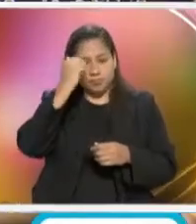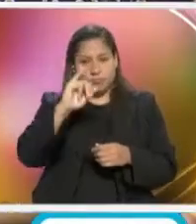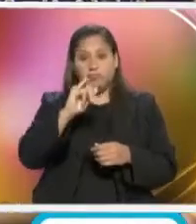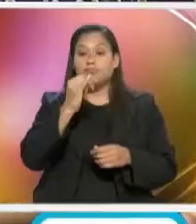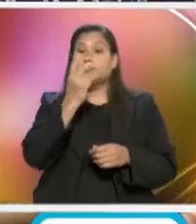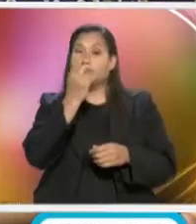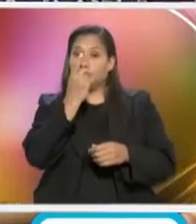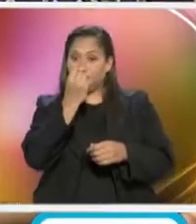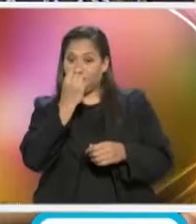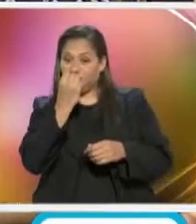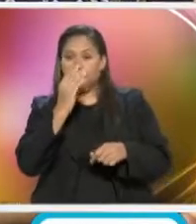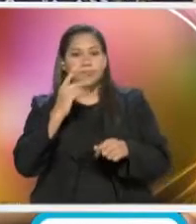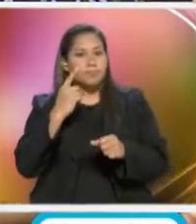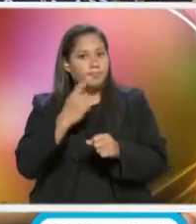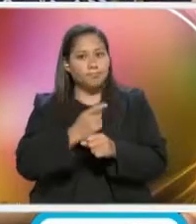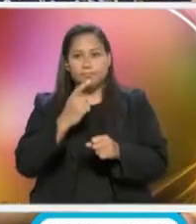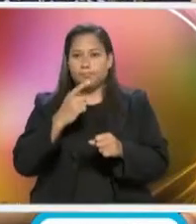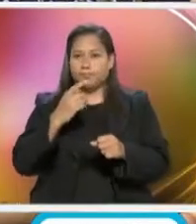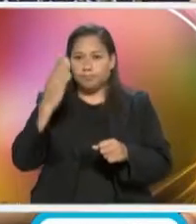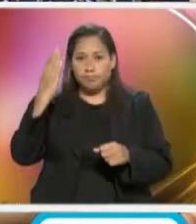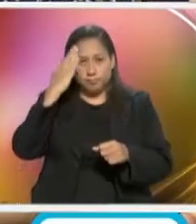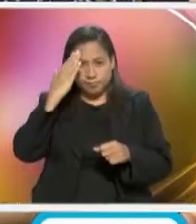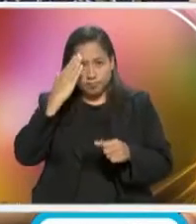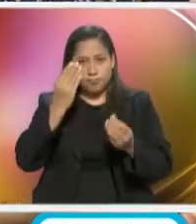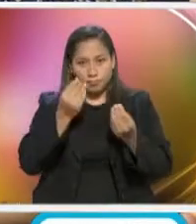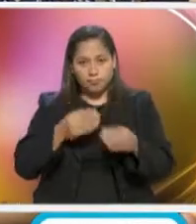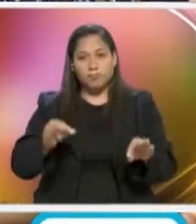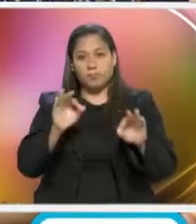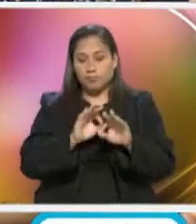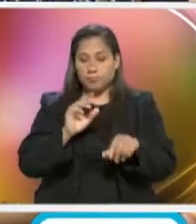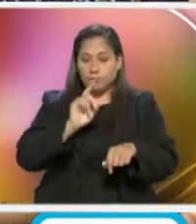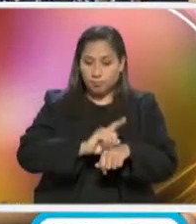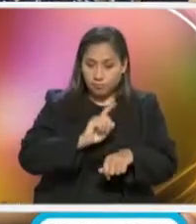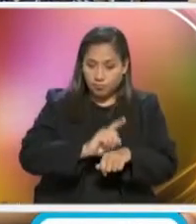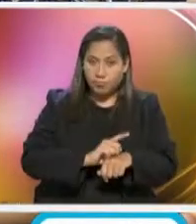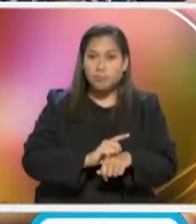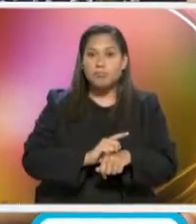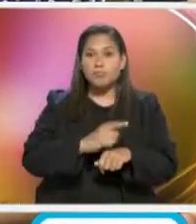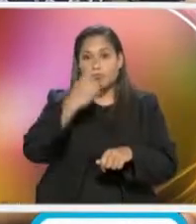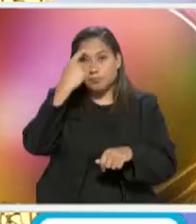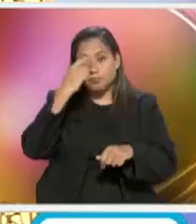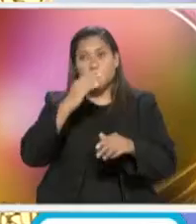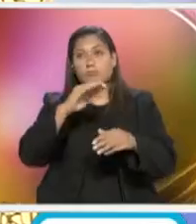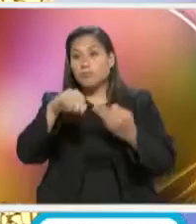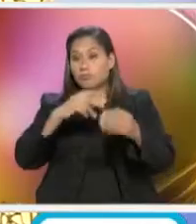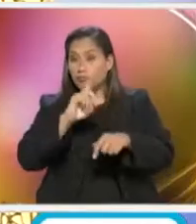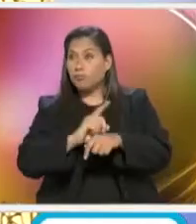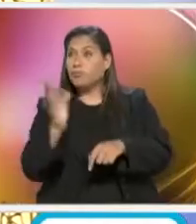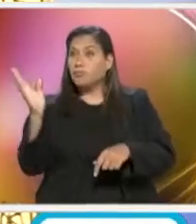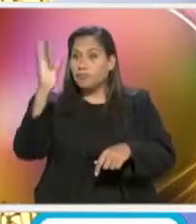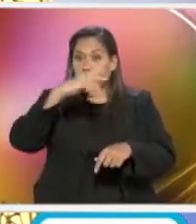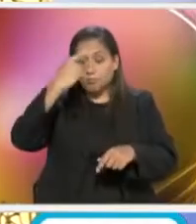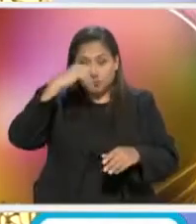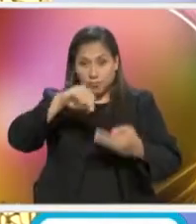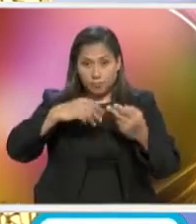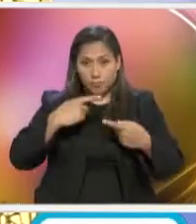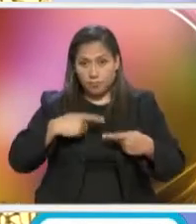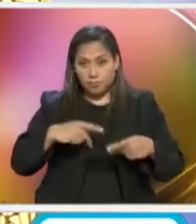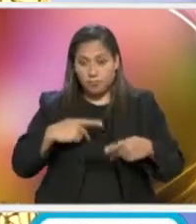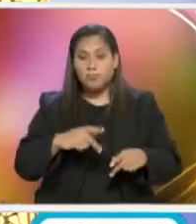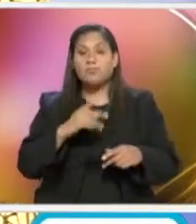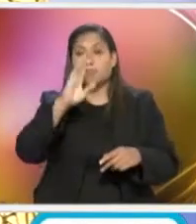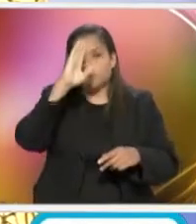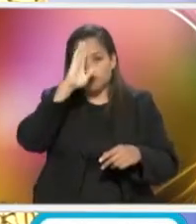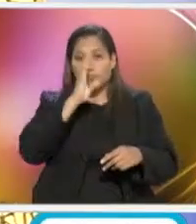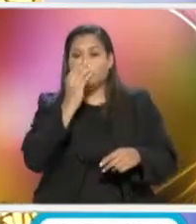es el alimento más importante de todo el día, todos los días y para todas las personas. sí, Más que la cena, más que la comida. más que la cena y más que